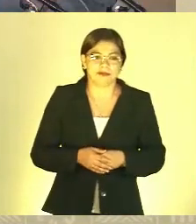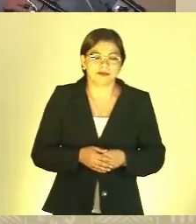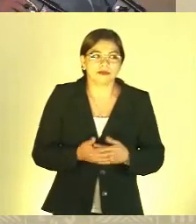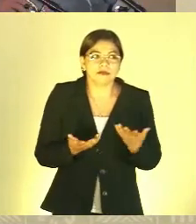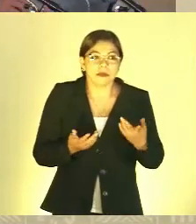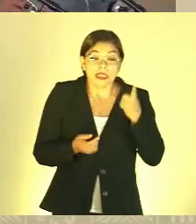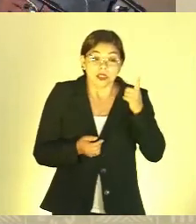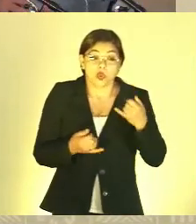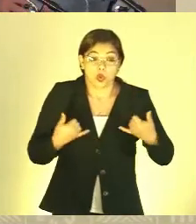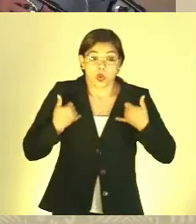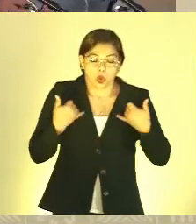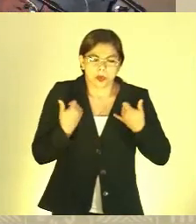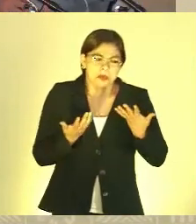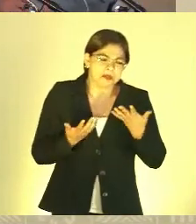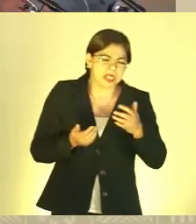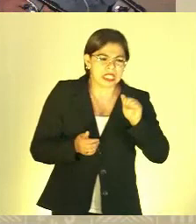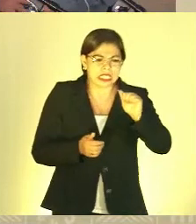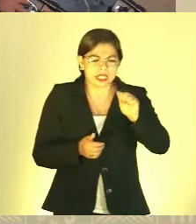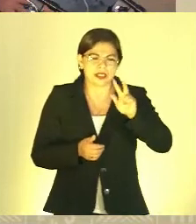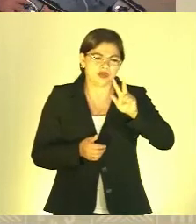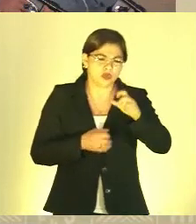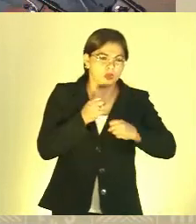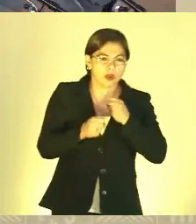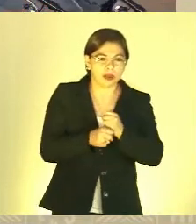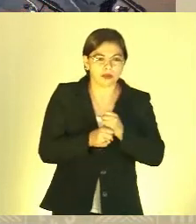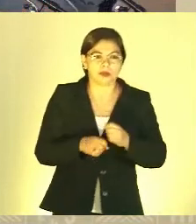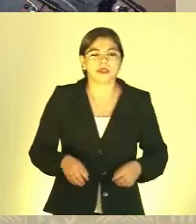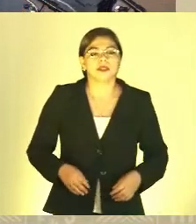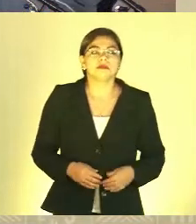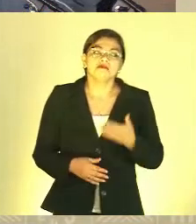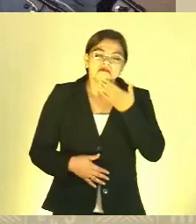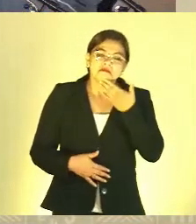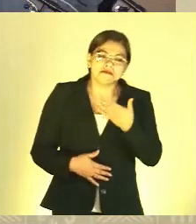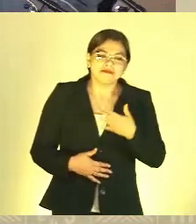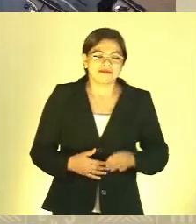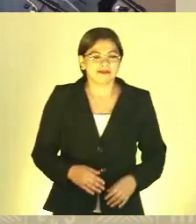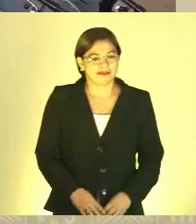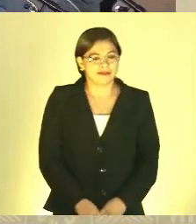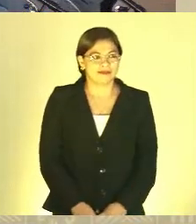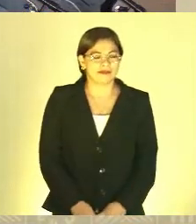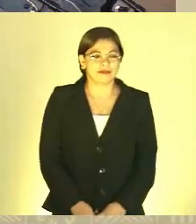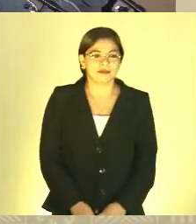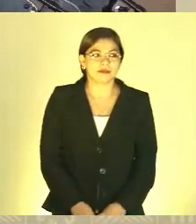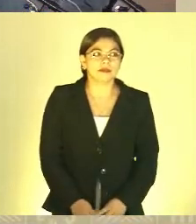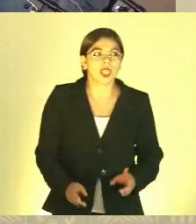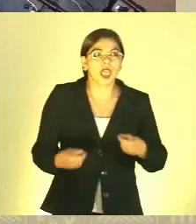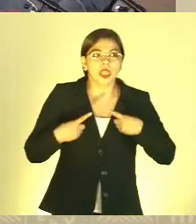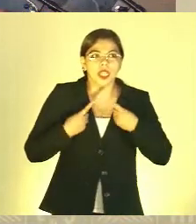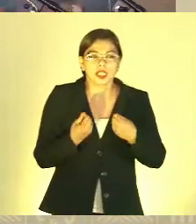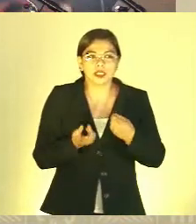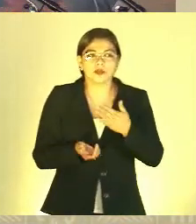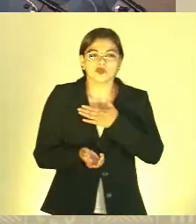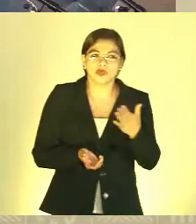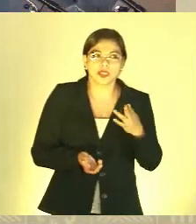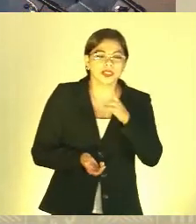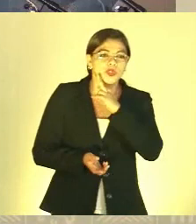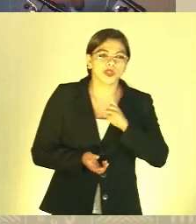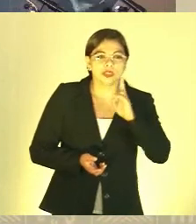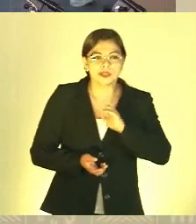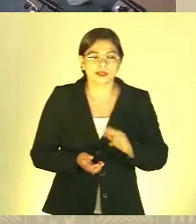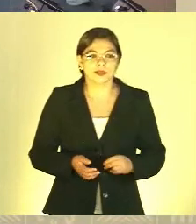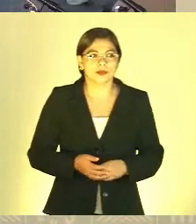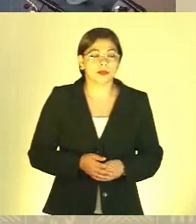por chicos de 16, 18 años. Bien, a darles algunas buenas noticias a Bruno, que